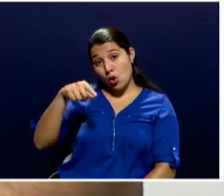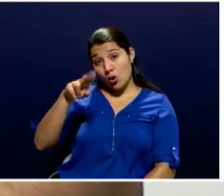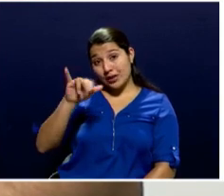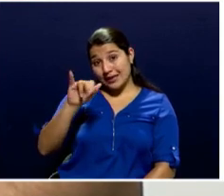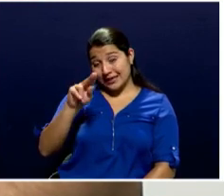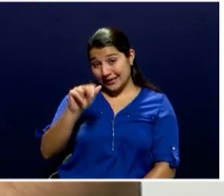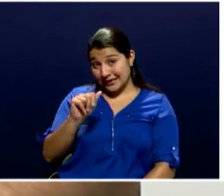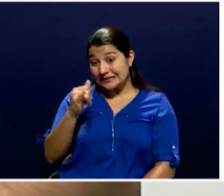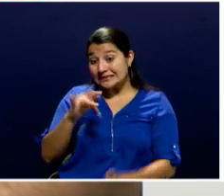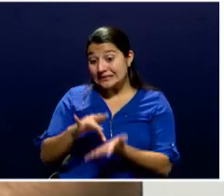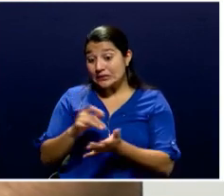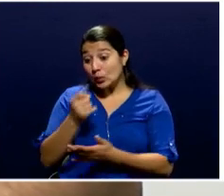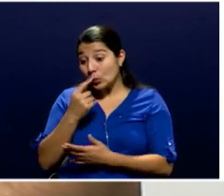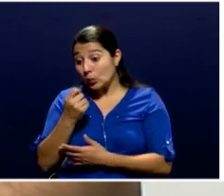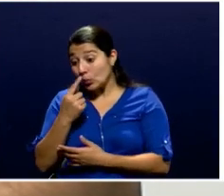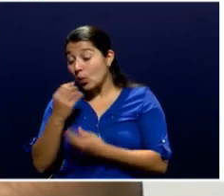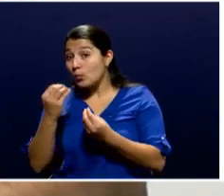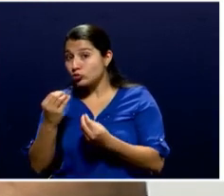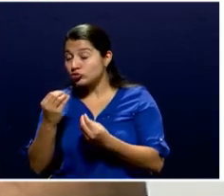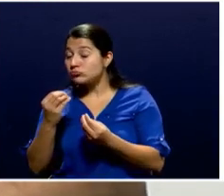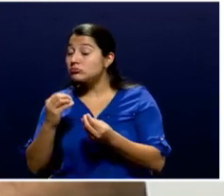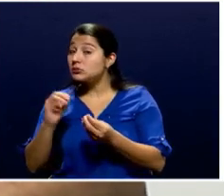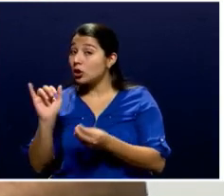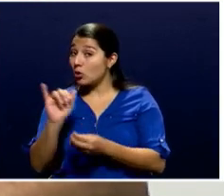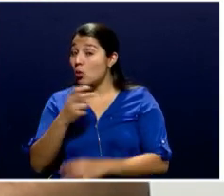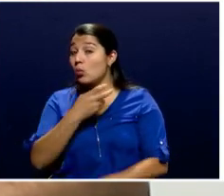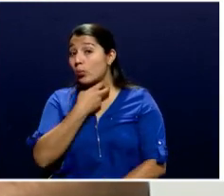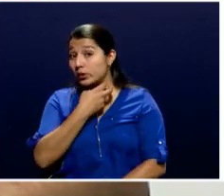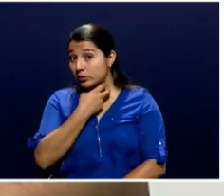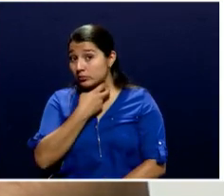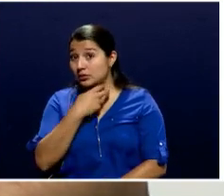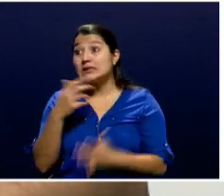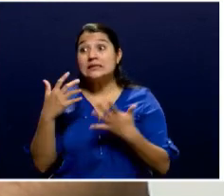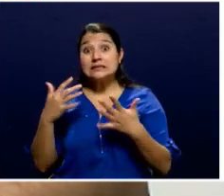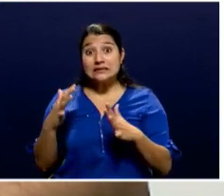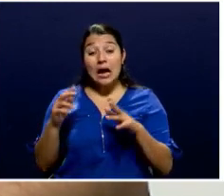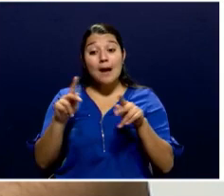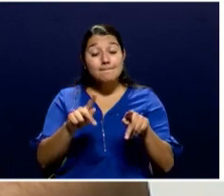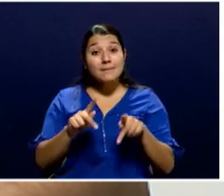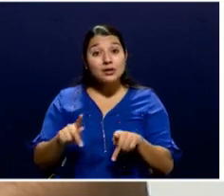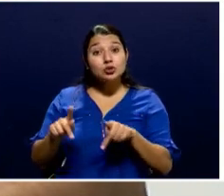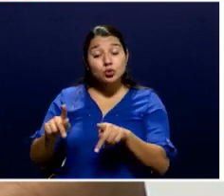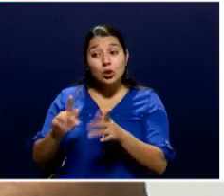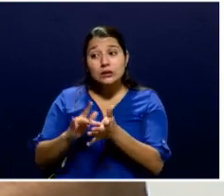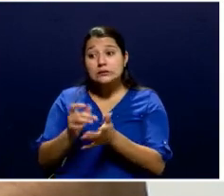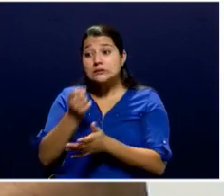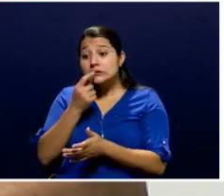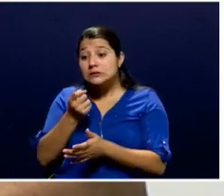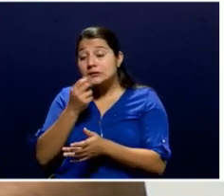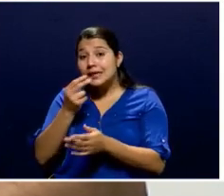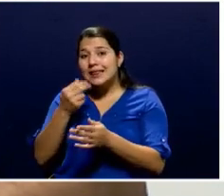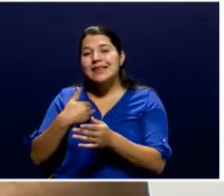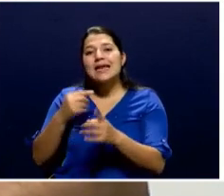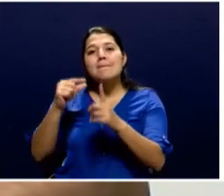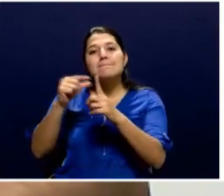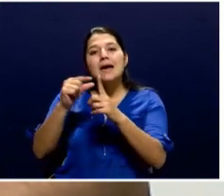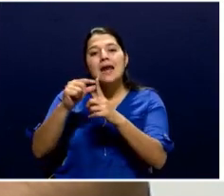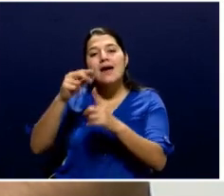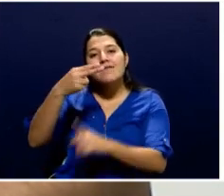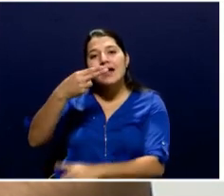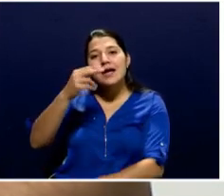hay reportes de gente que ha tomado cosas que tienen la palabra